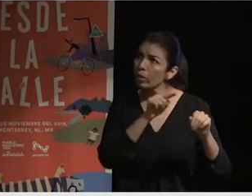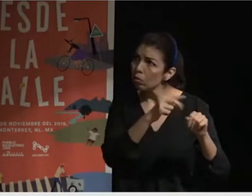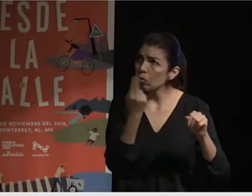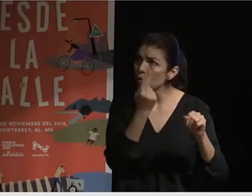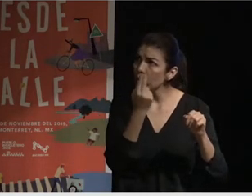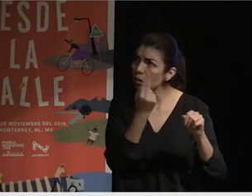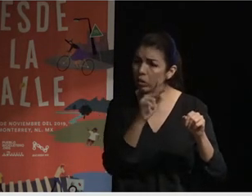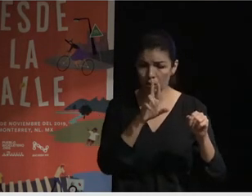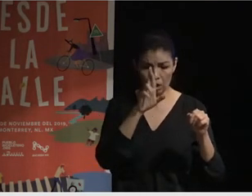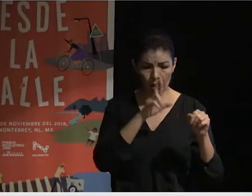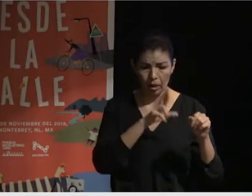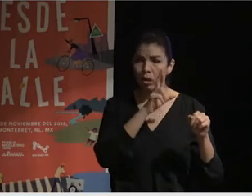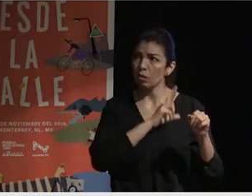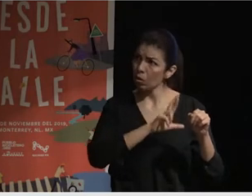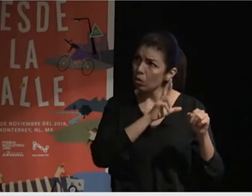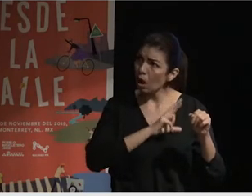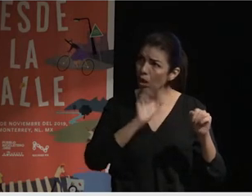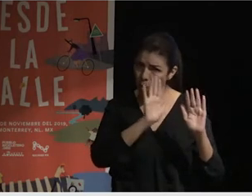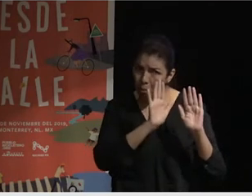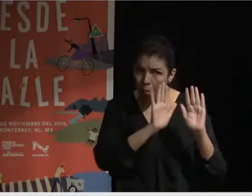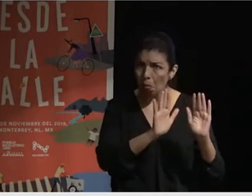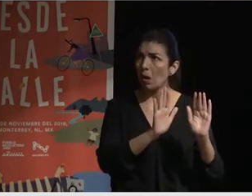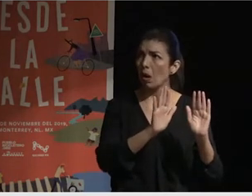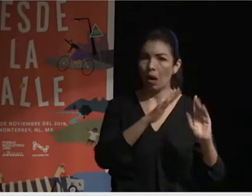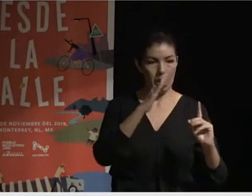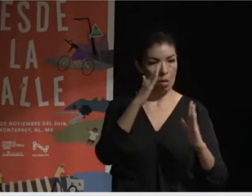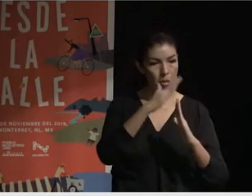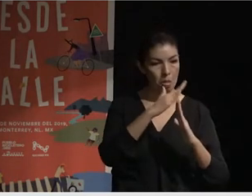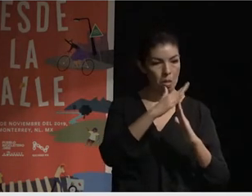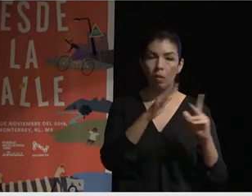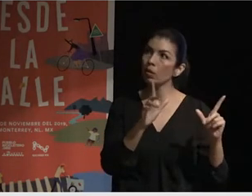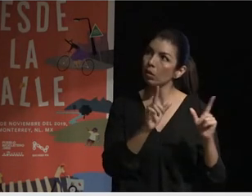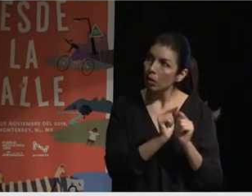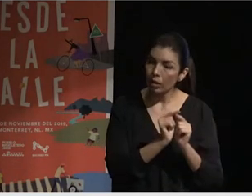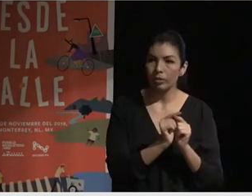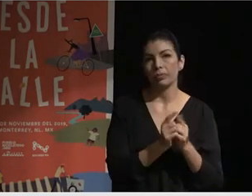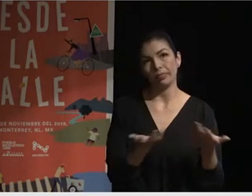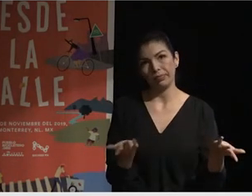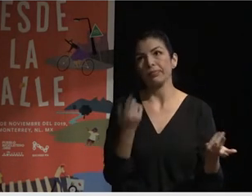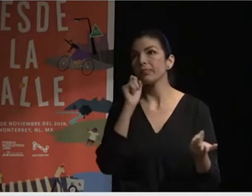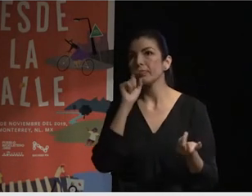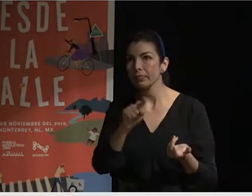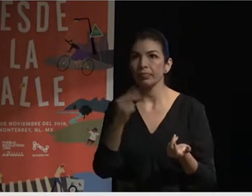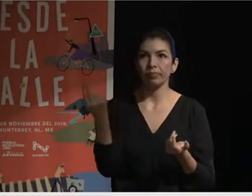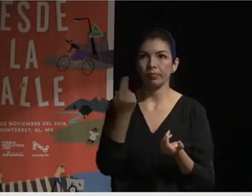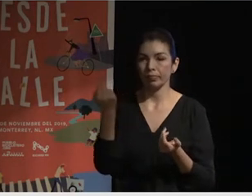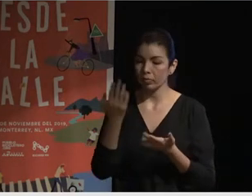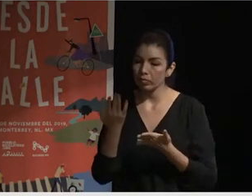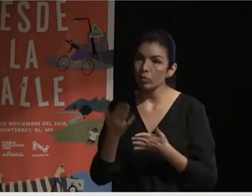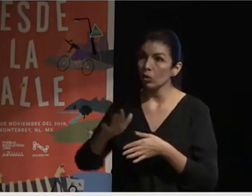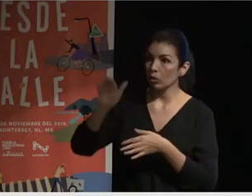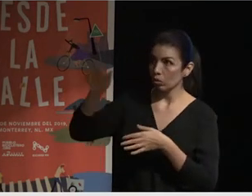literatura también hablan de eso, de la socialización, la vinculación con la academia también es importante, ¿no? Que haya gente que investigue